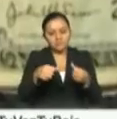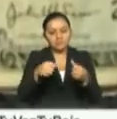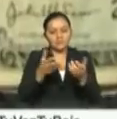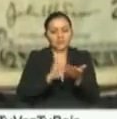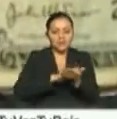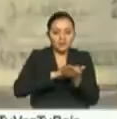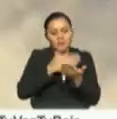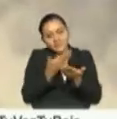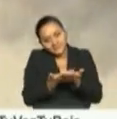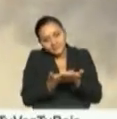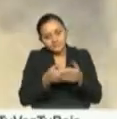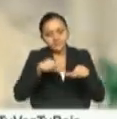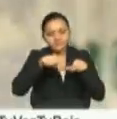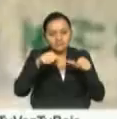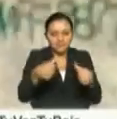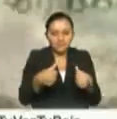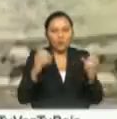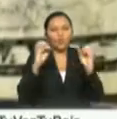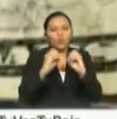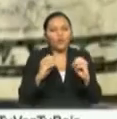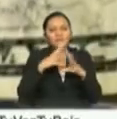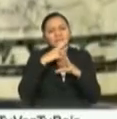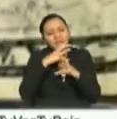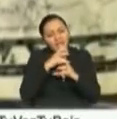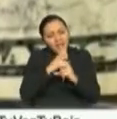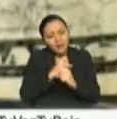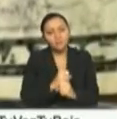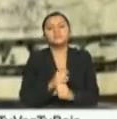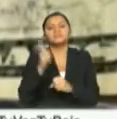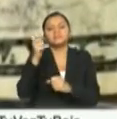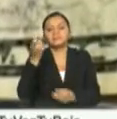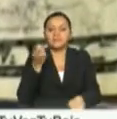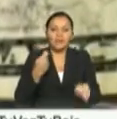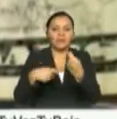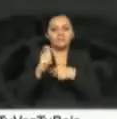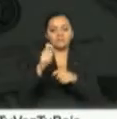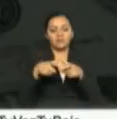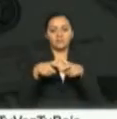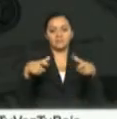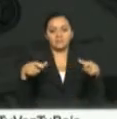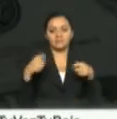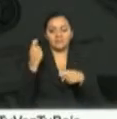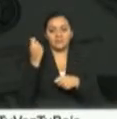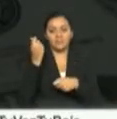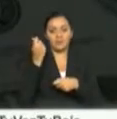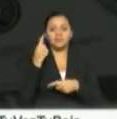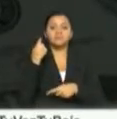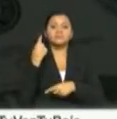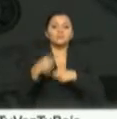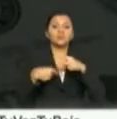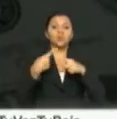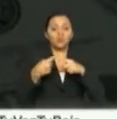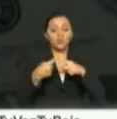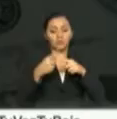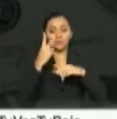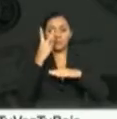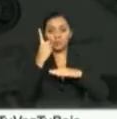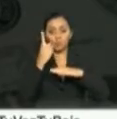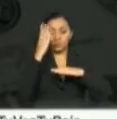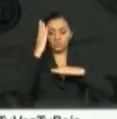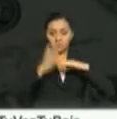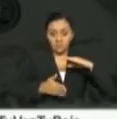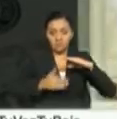lados o que estén en pésimas condiciones. Después de esta fecha, los dólares que tengan estas características ya no podrán